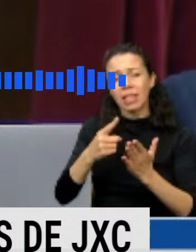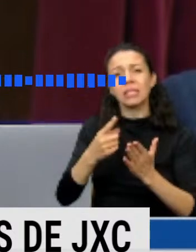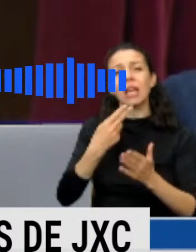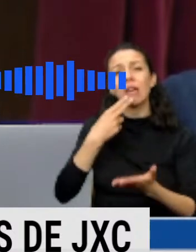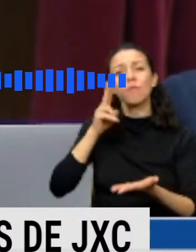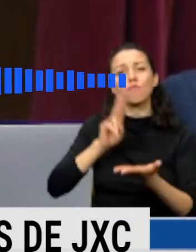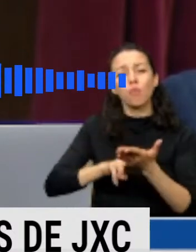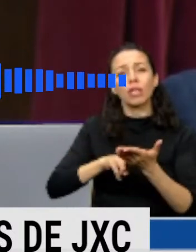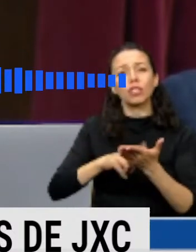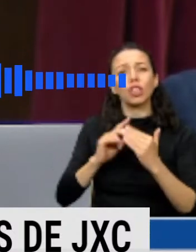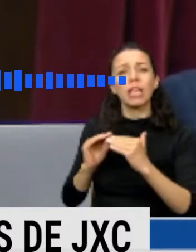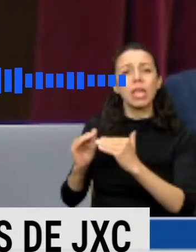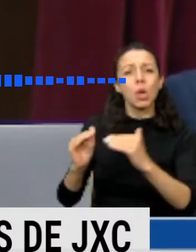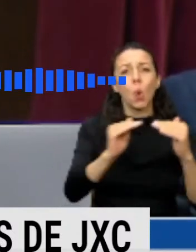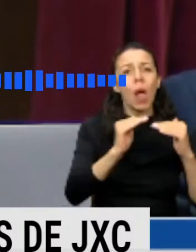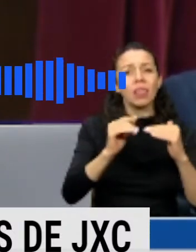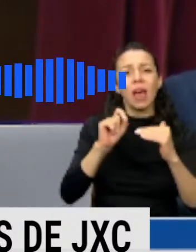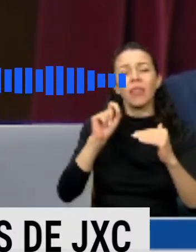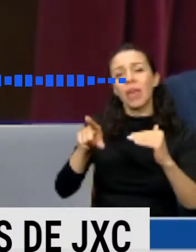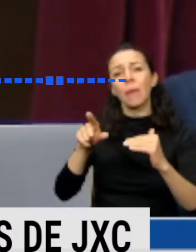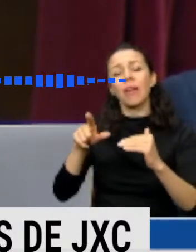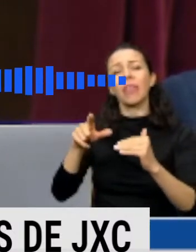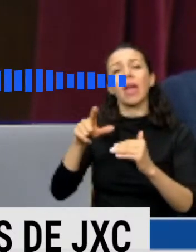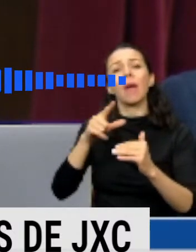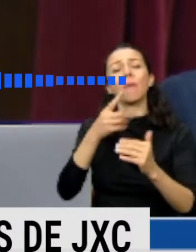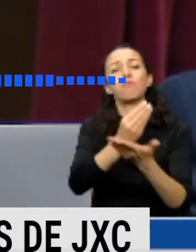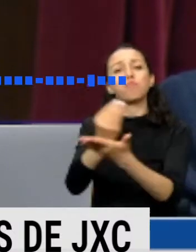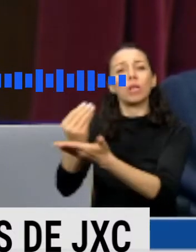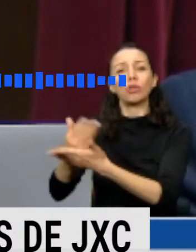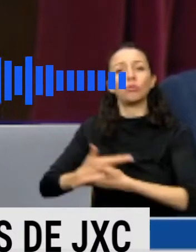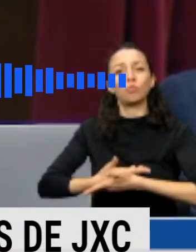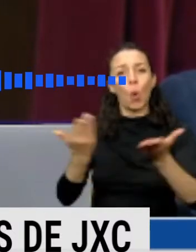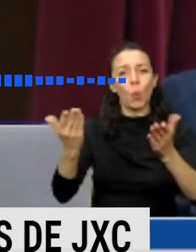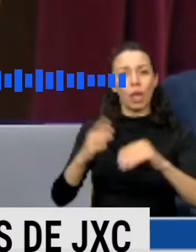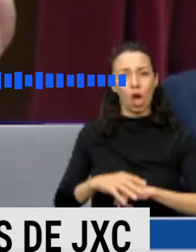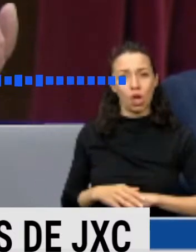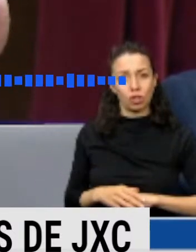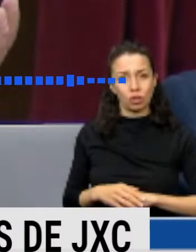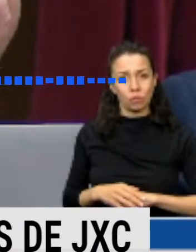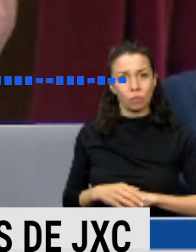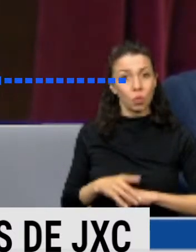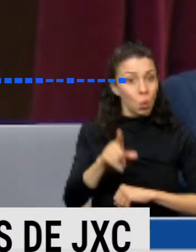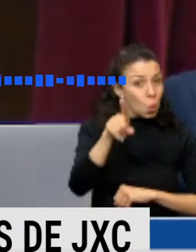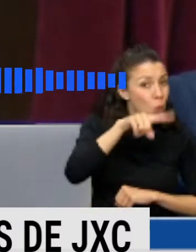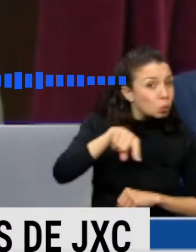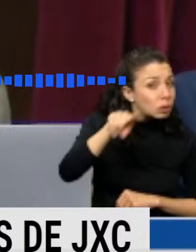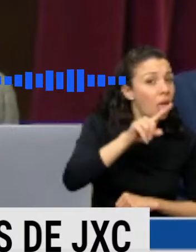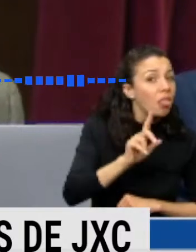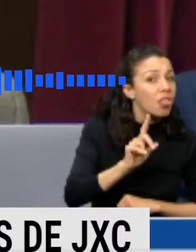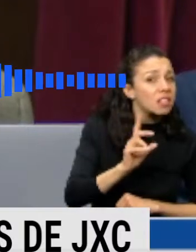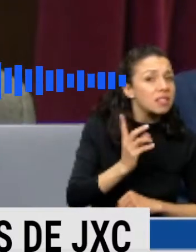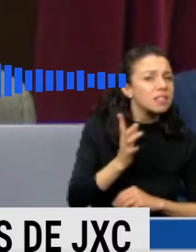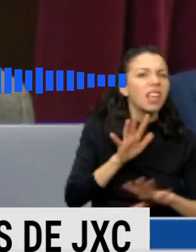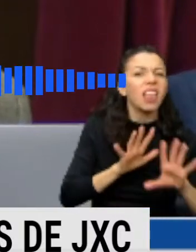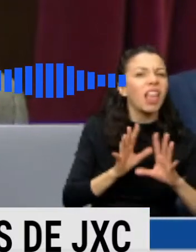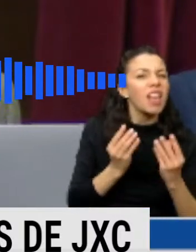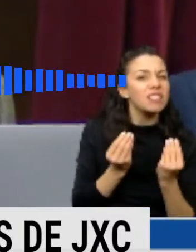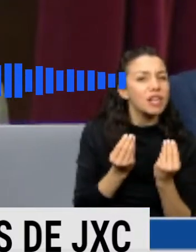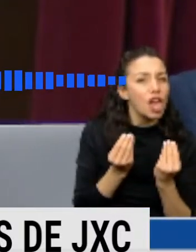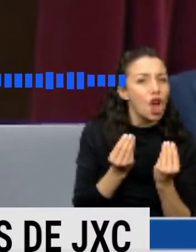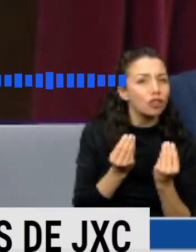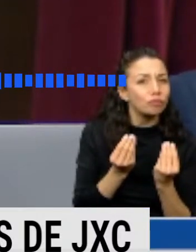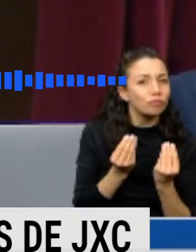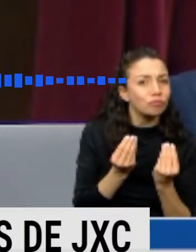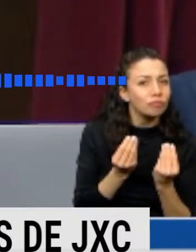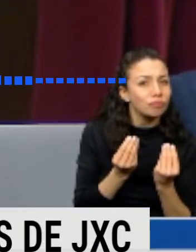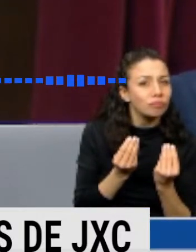una contradicción entre un gobernador u otro, al contrario, algunos profundizaron más, otros menos, pero en definitiva todos sabemos el rol que